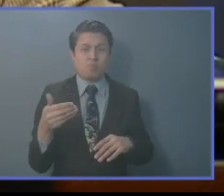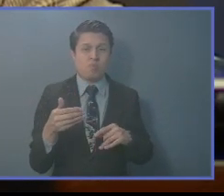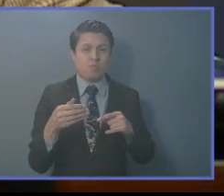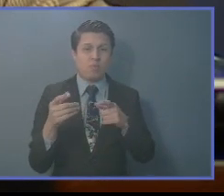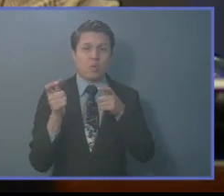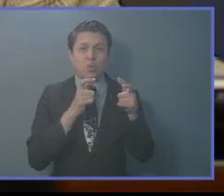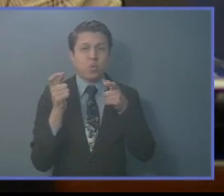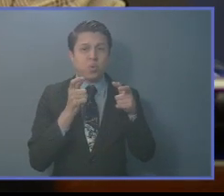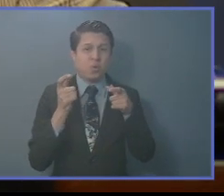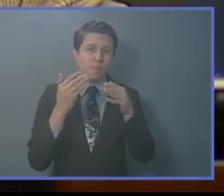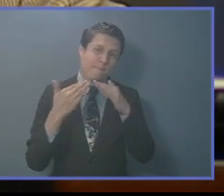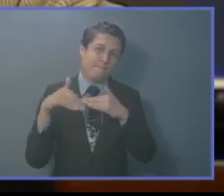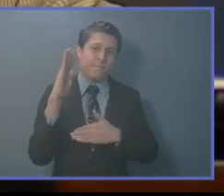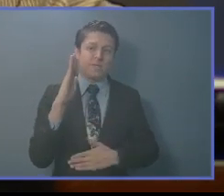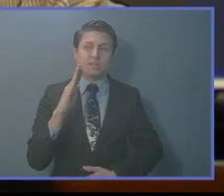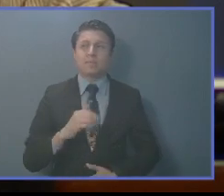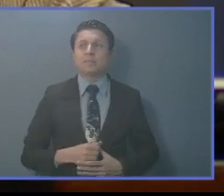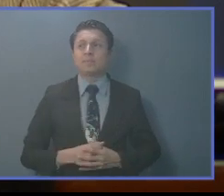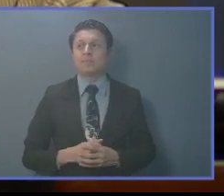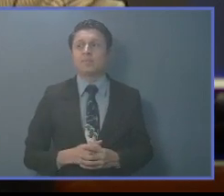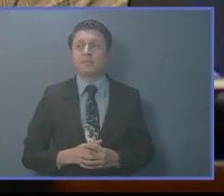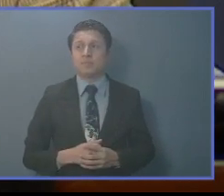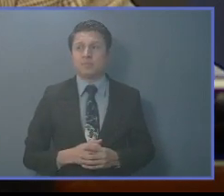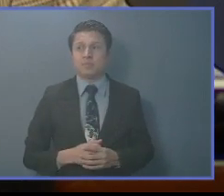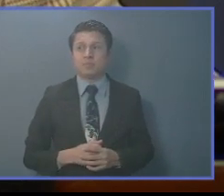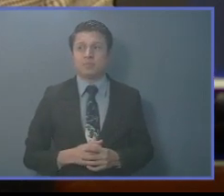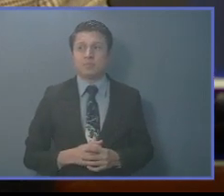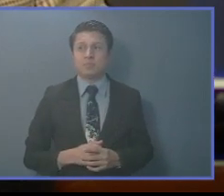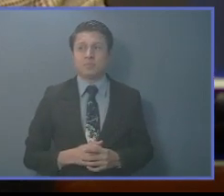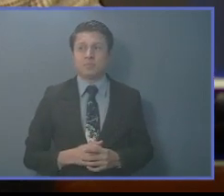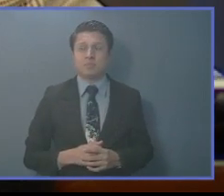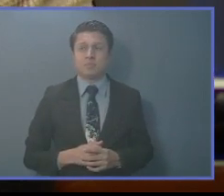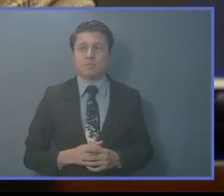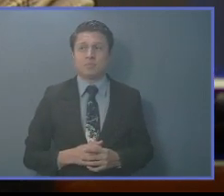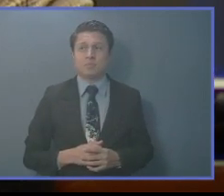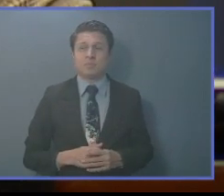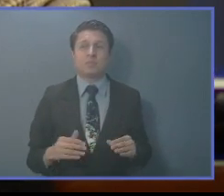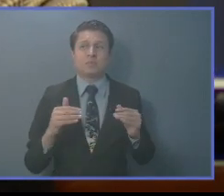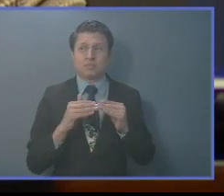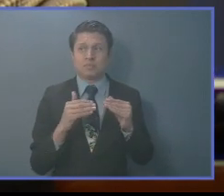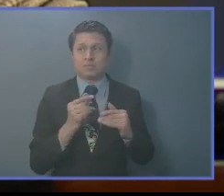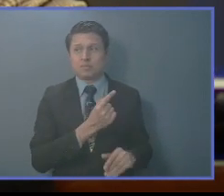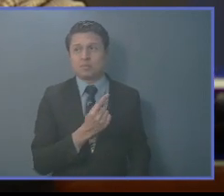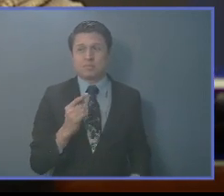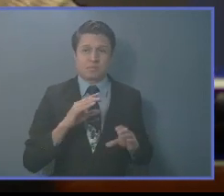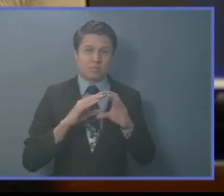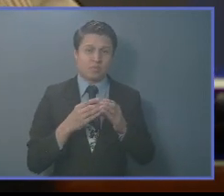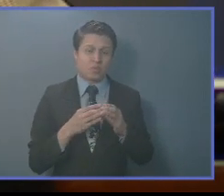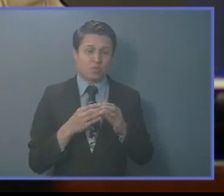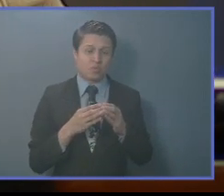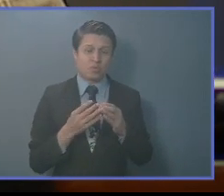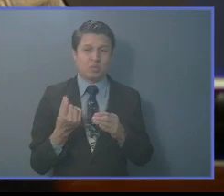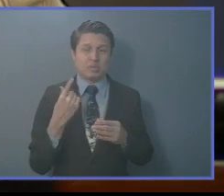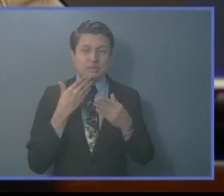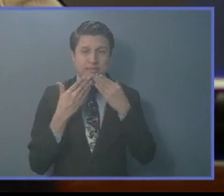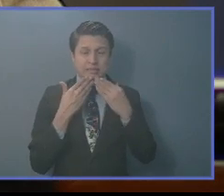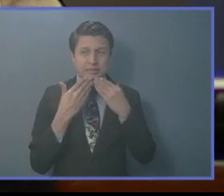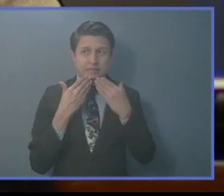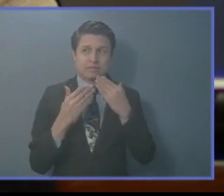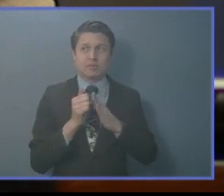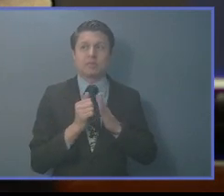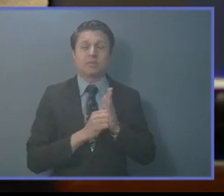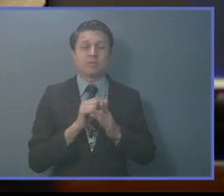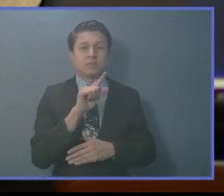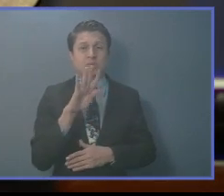adelante, mujeres en periodo de gestación, puerperio, así como personas de los grupos vulnerables a los que se refiere el